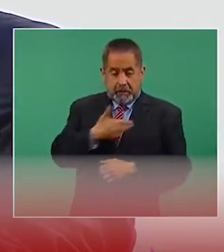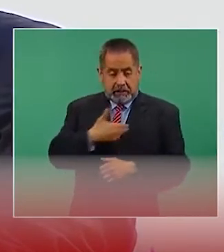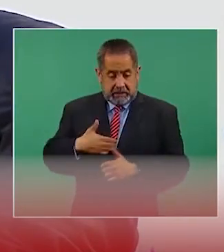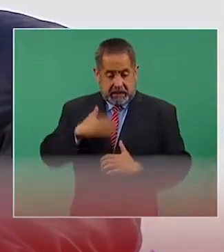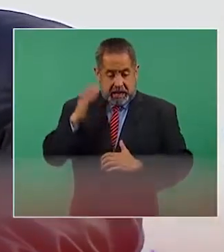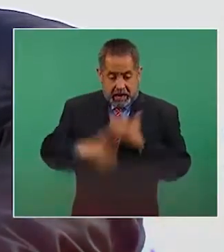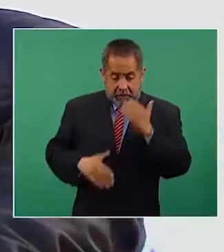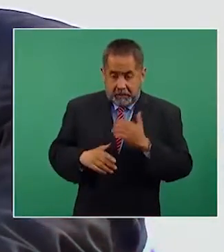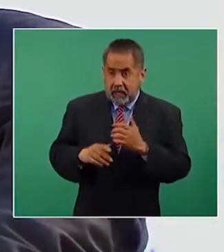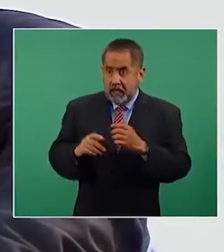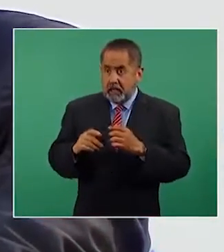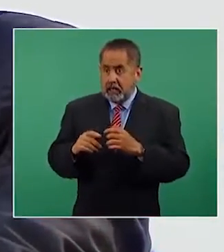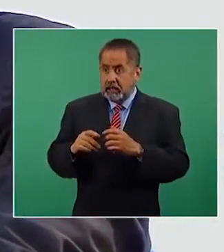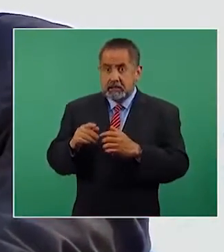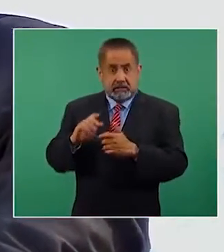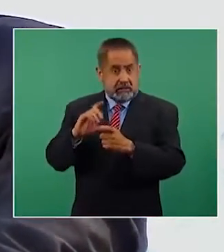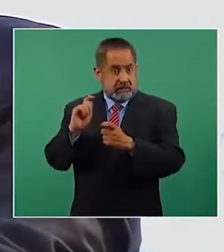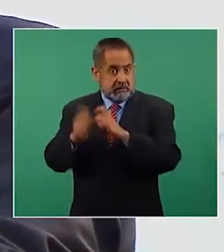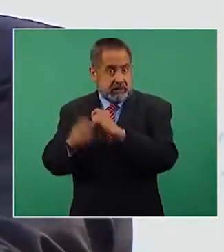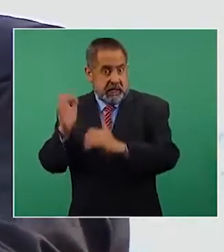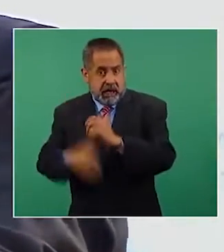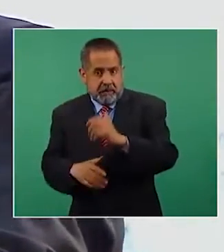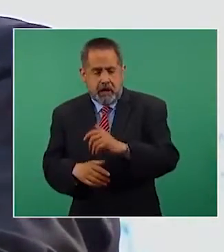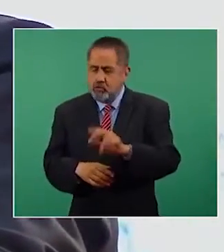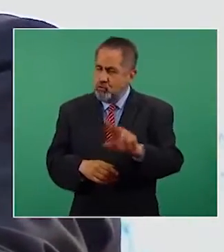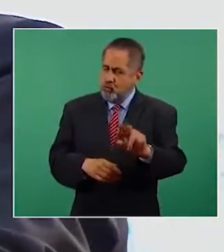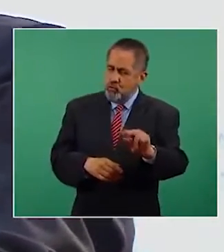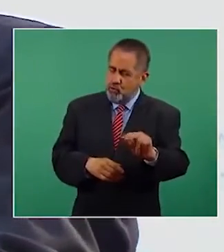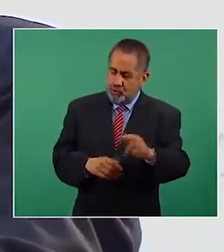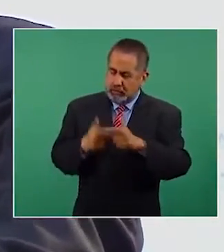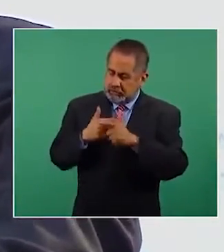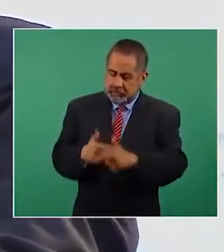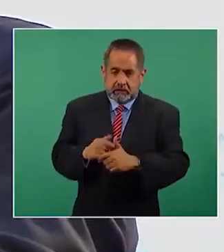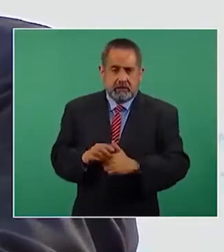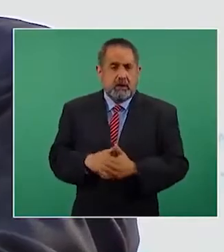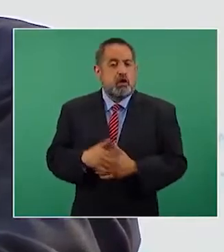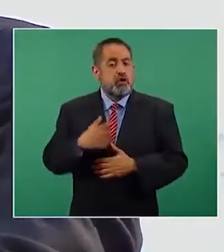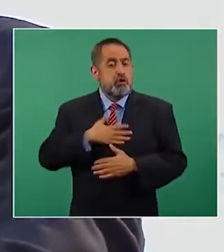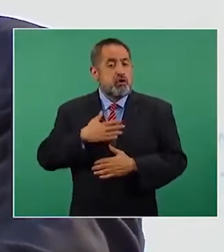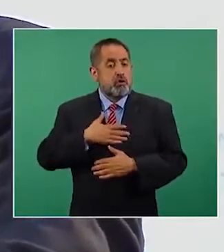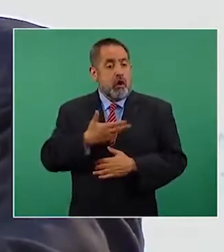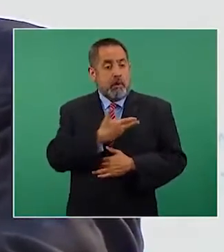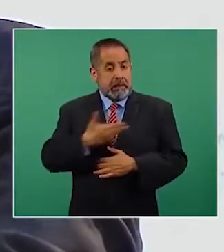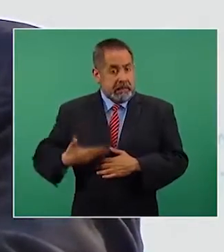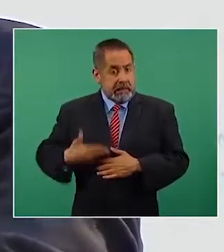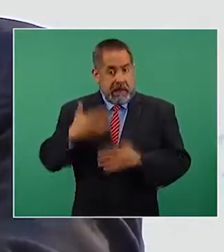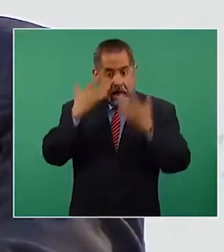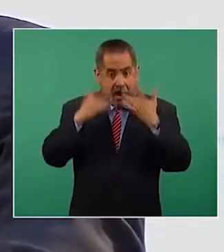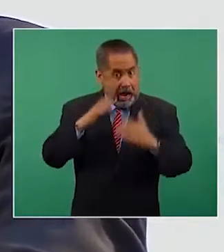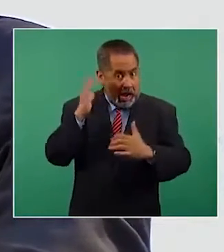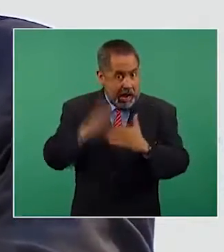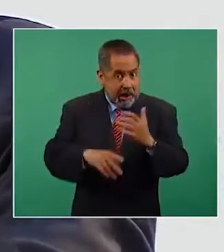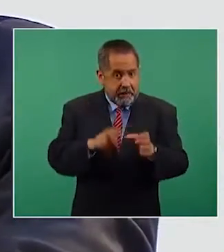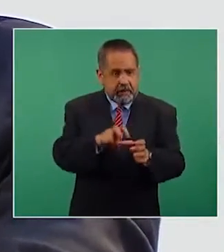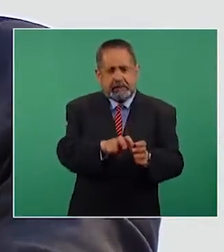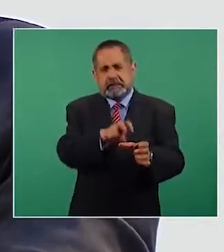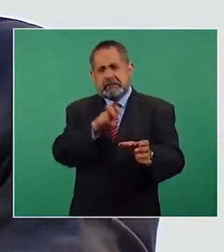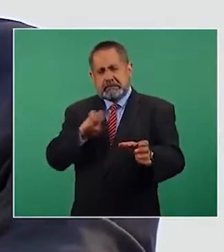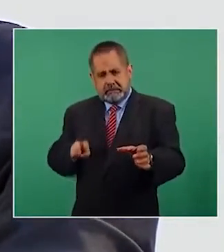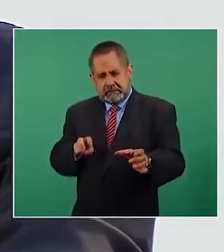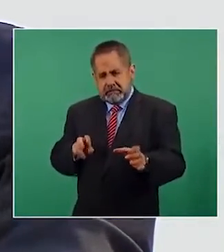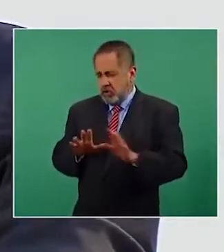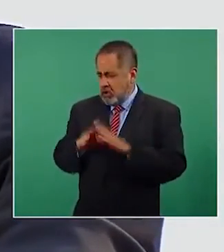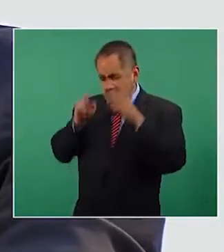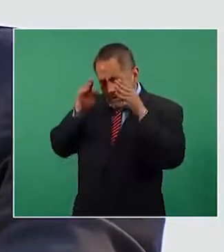me alejo por completo y ese libro me va a llevar como tres